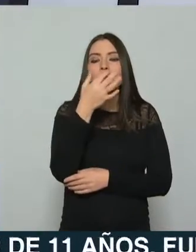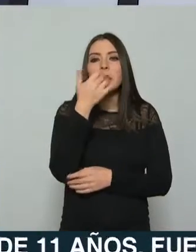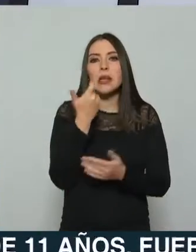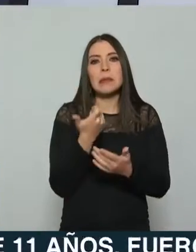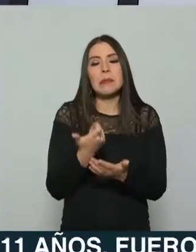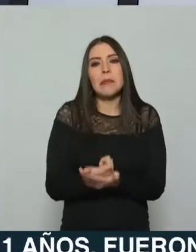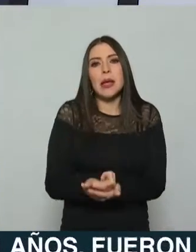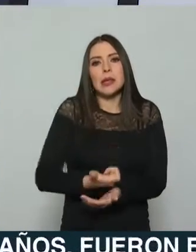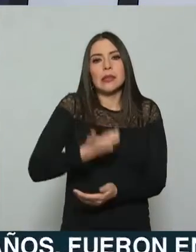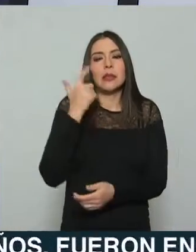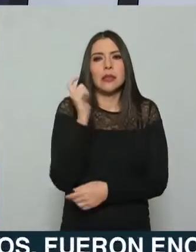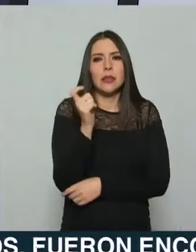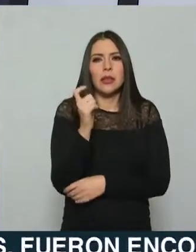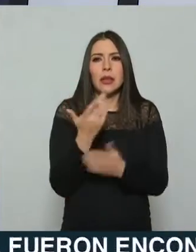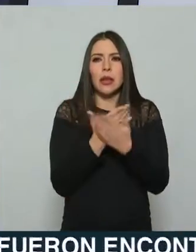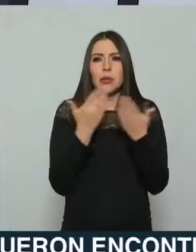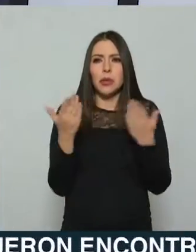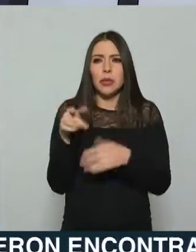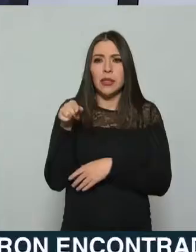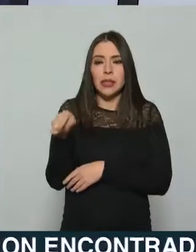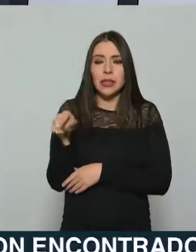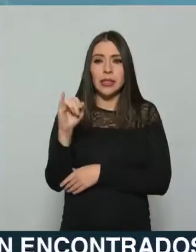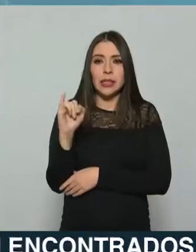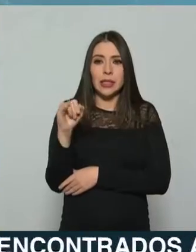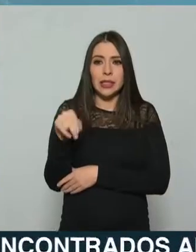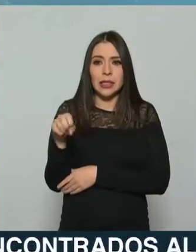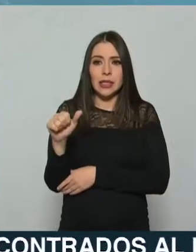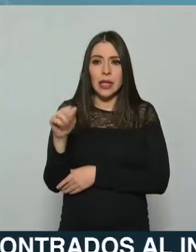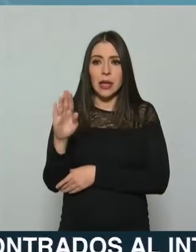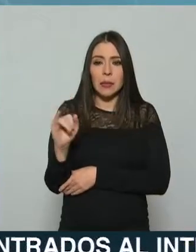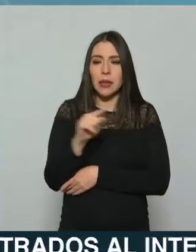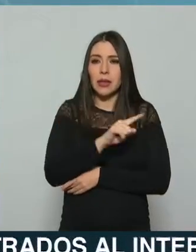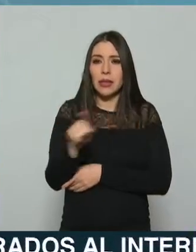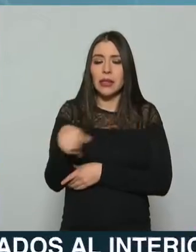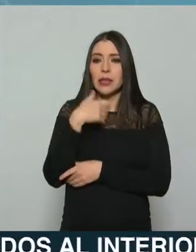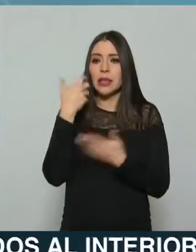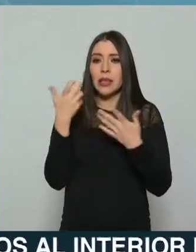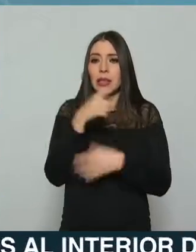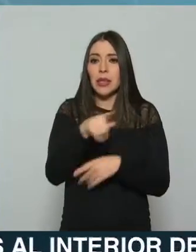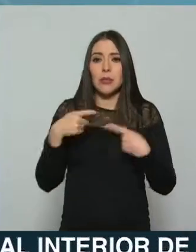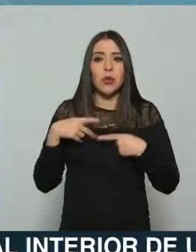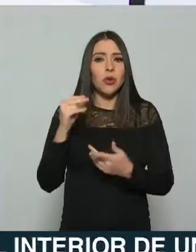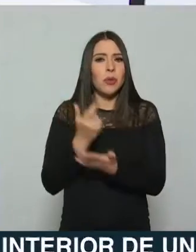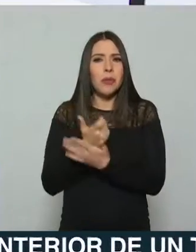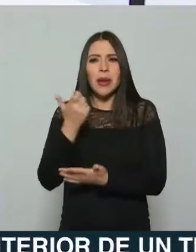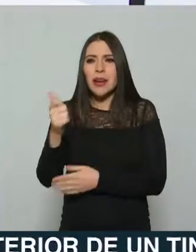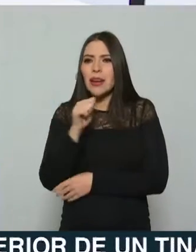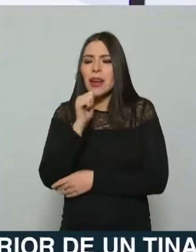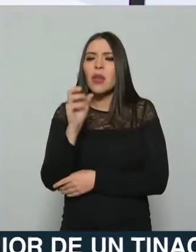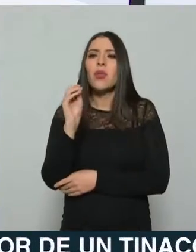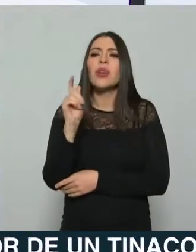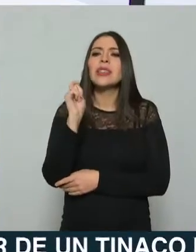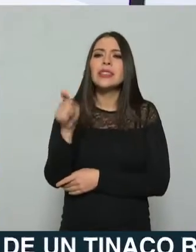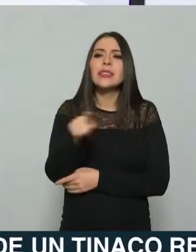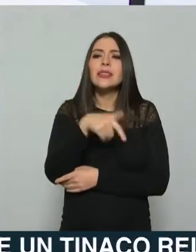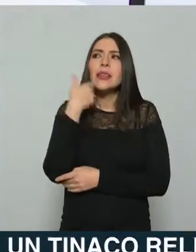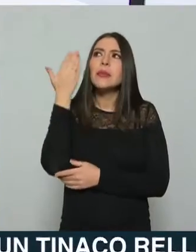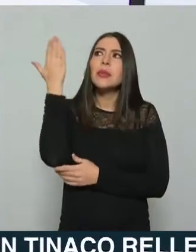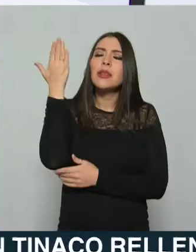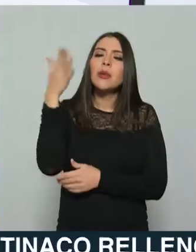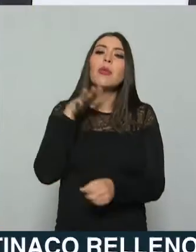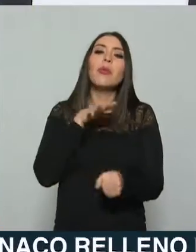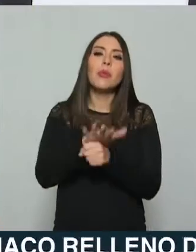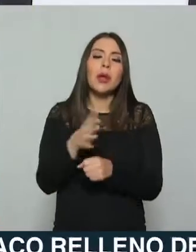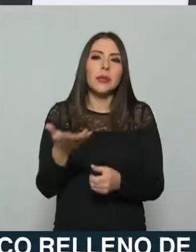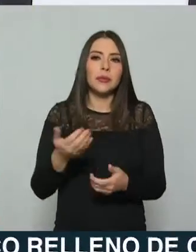La finalidad sería que con el INSABI los pacientes no paguen nada, o cuál sería pues el servicio que se les ofrecería. ¿Qué es lo que ustedes buscan?